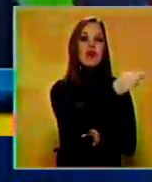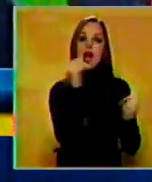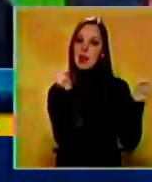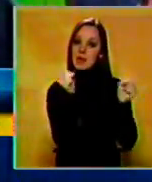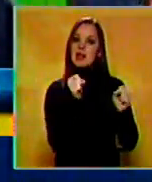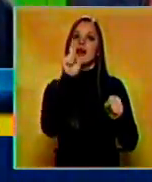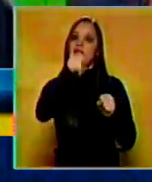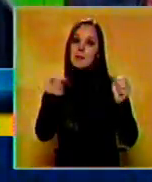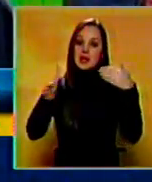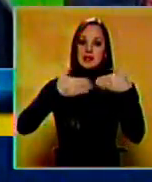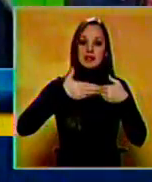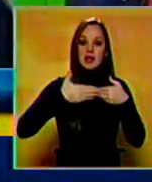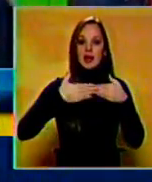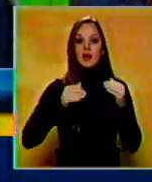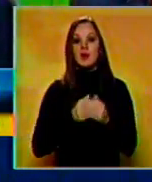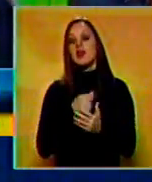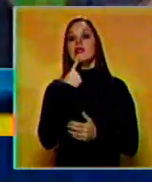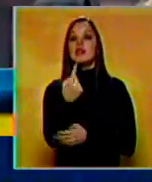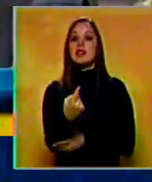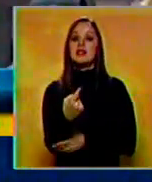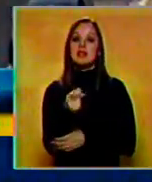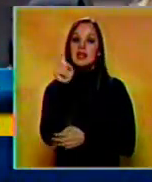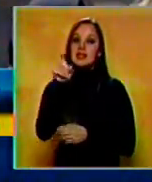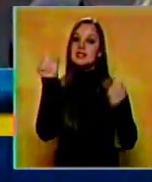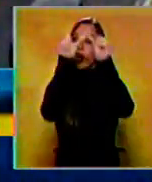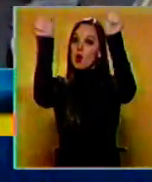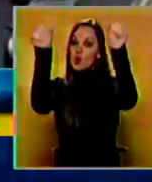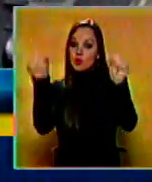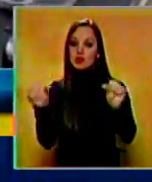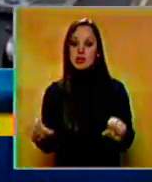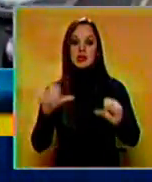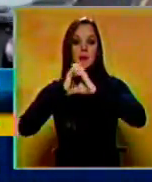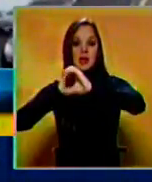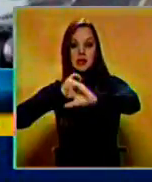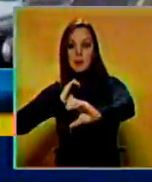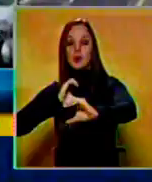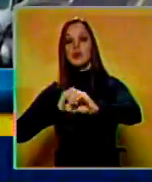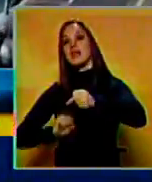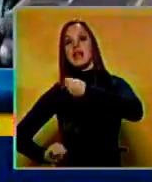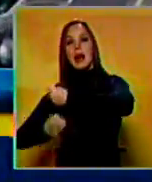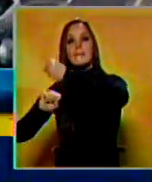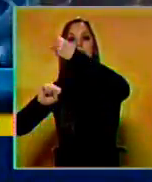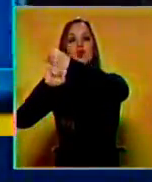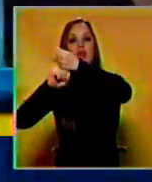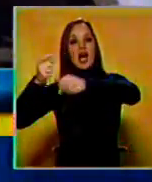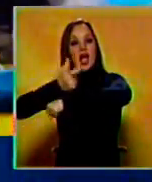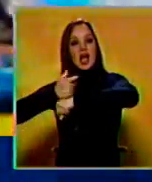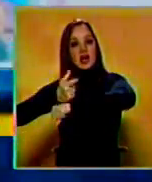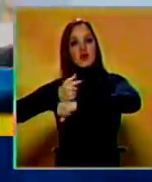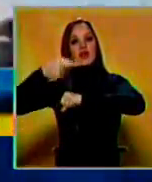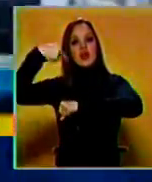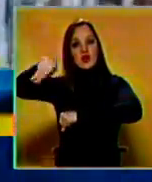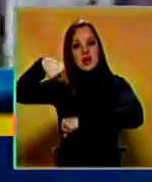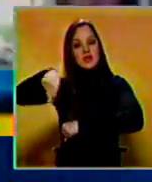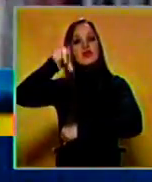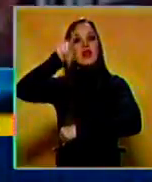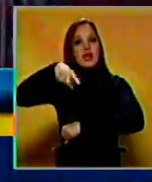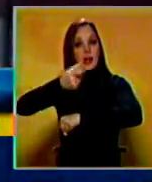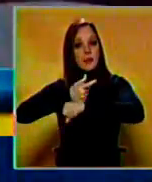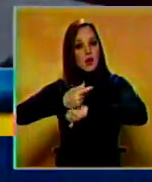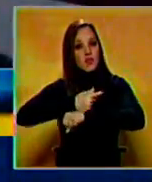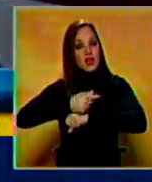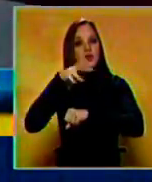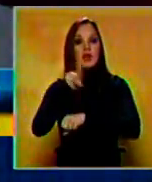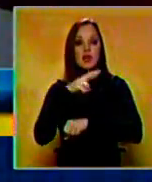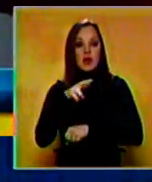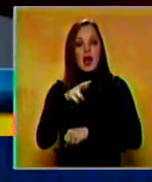rechazo de la implementación del sistema de transporte masivo Trans-Táchira, apoyado por el gobierno regional y nacional. Califican este modelo